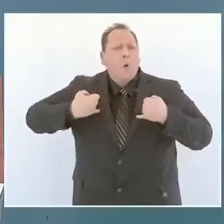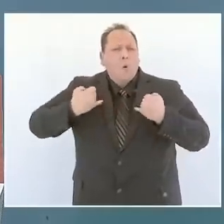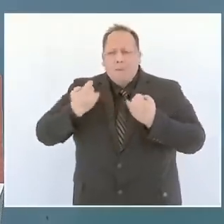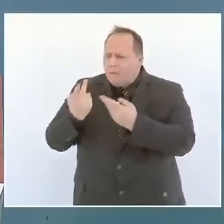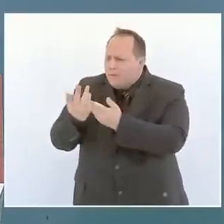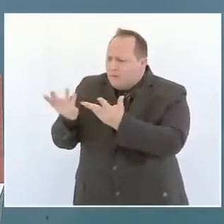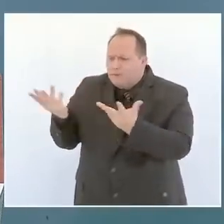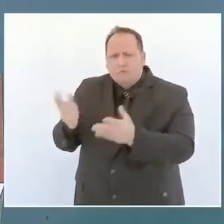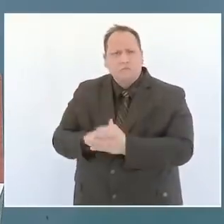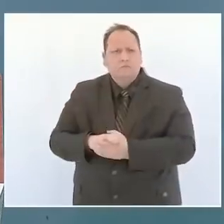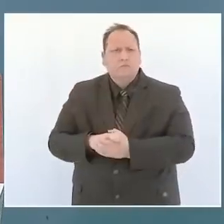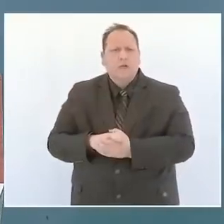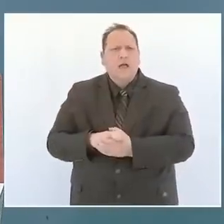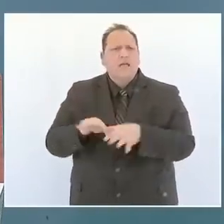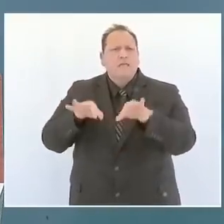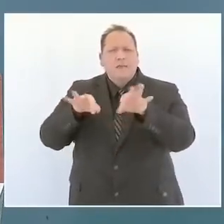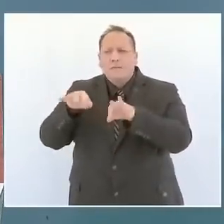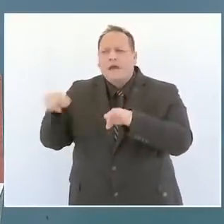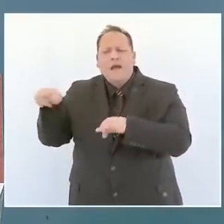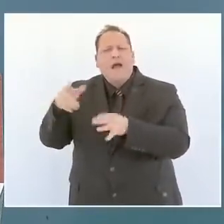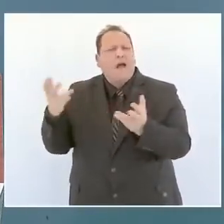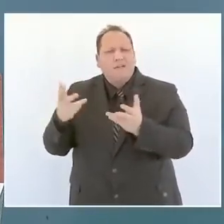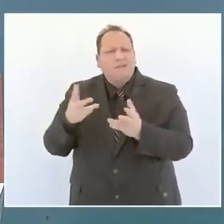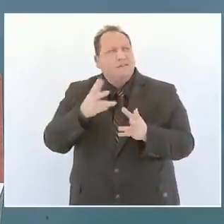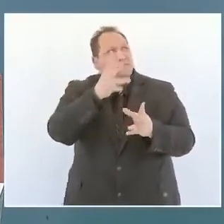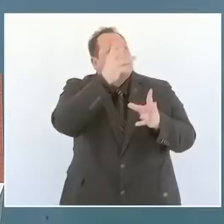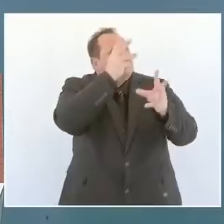están trabajando como aprendices